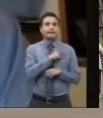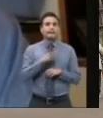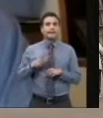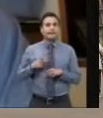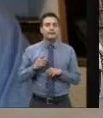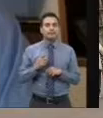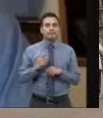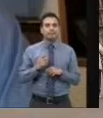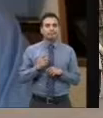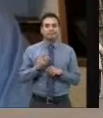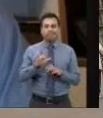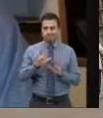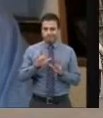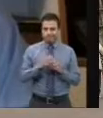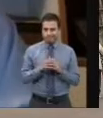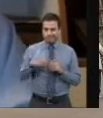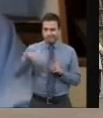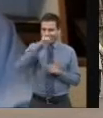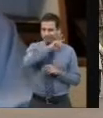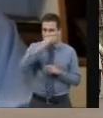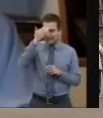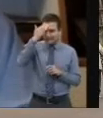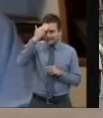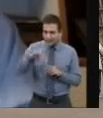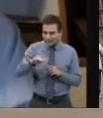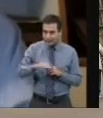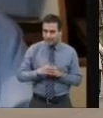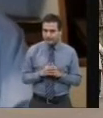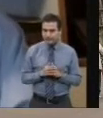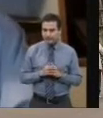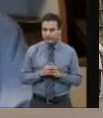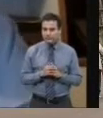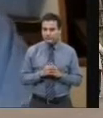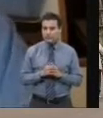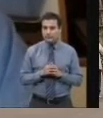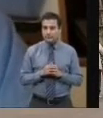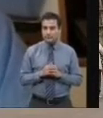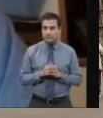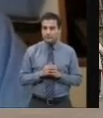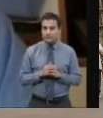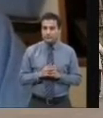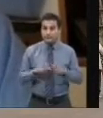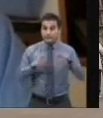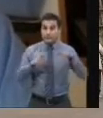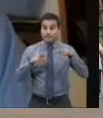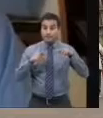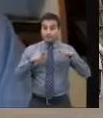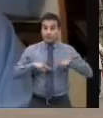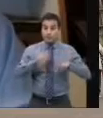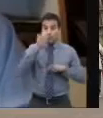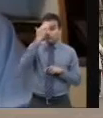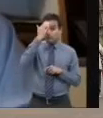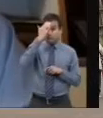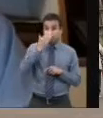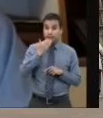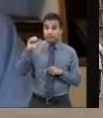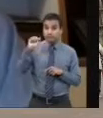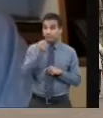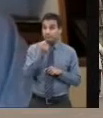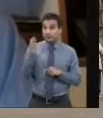también y ser muy conscientes que la manifestación de influencers simpatizantes de un